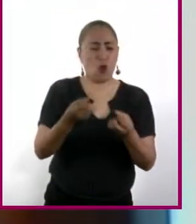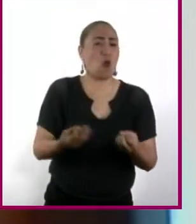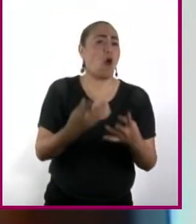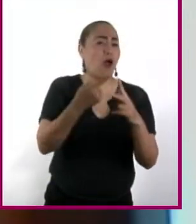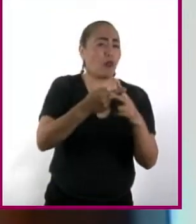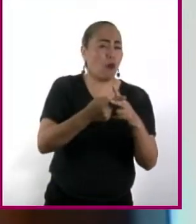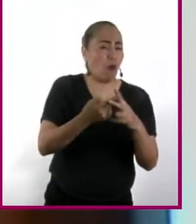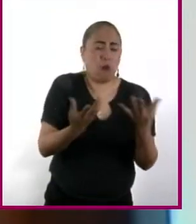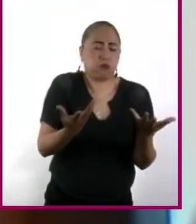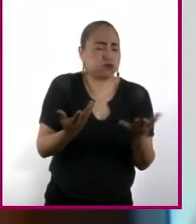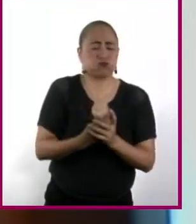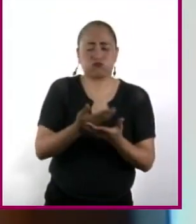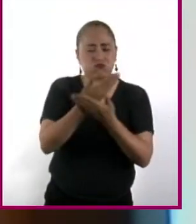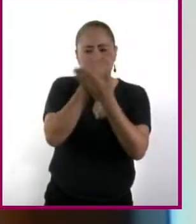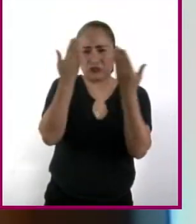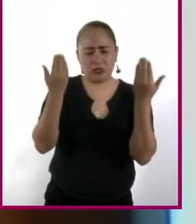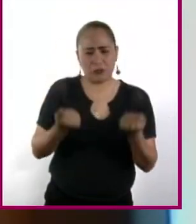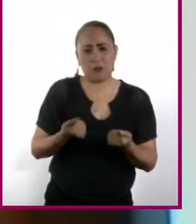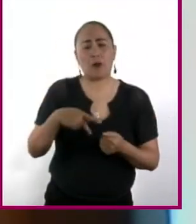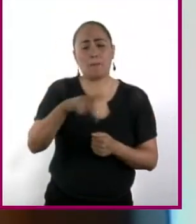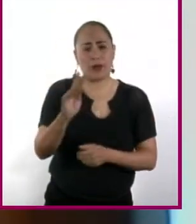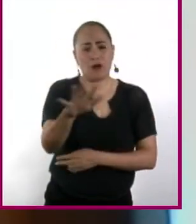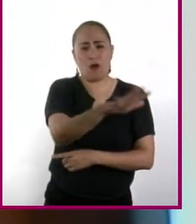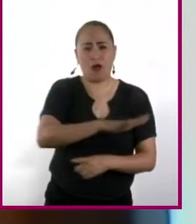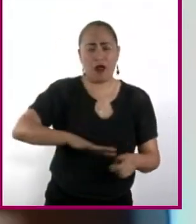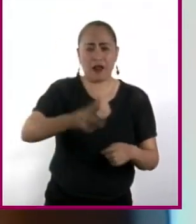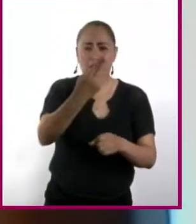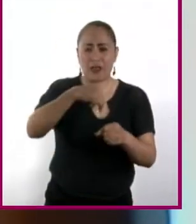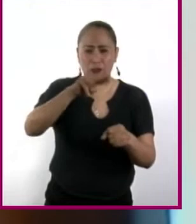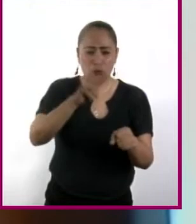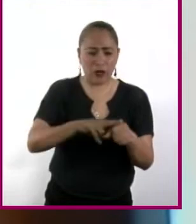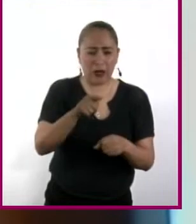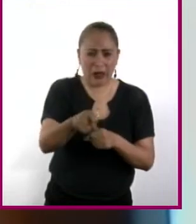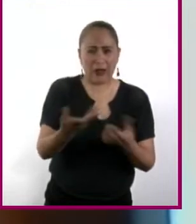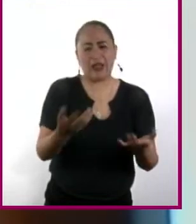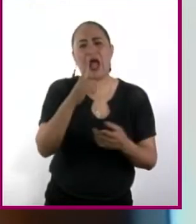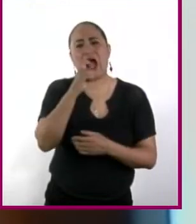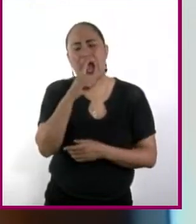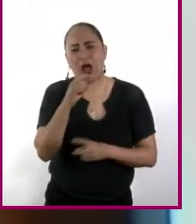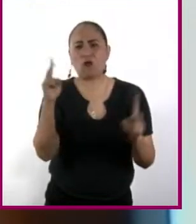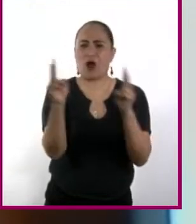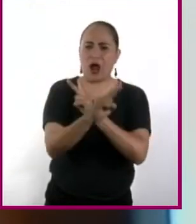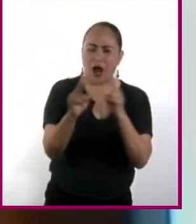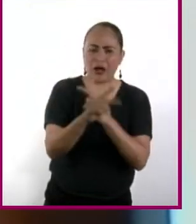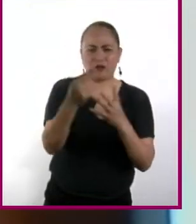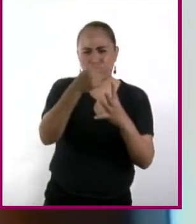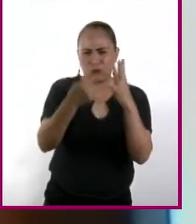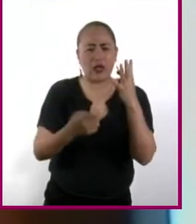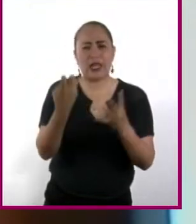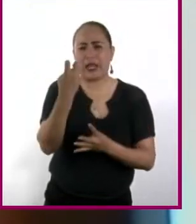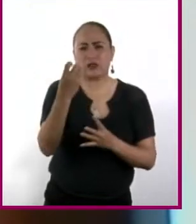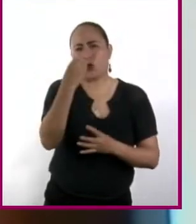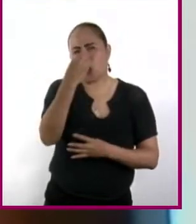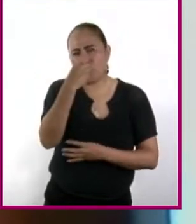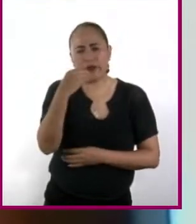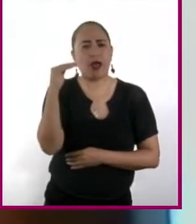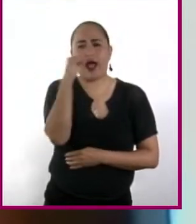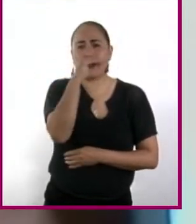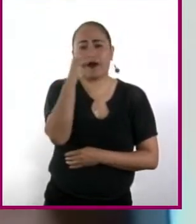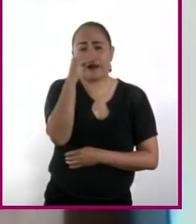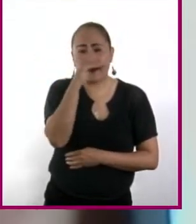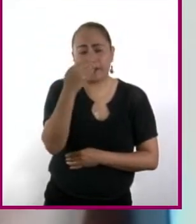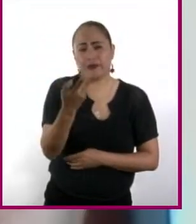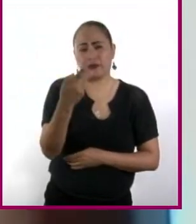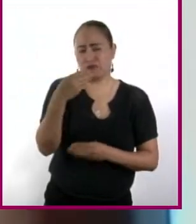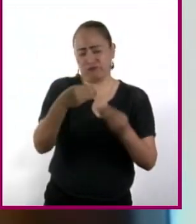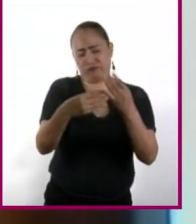servicios ambientales que nos da la naturaleza son gratis. Agua, aire, alimentos y un